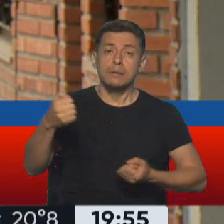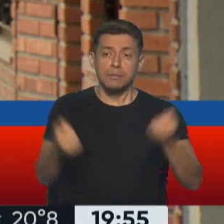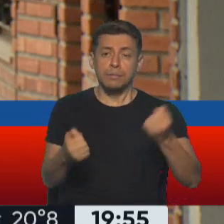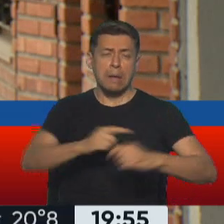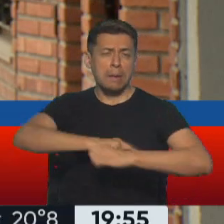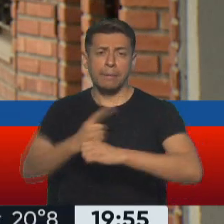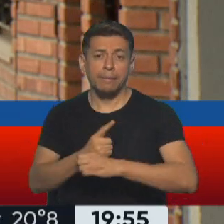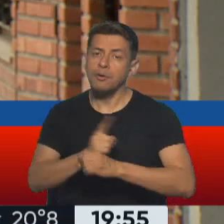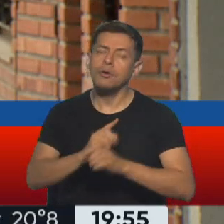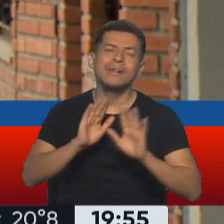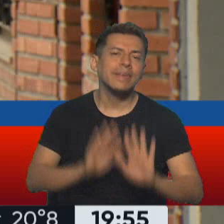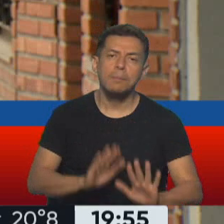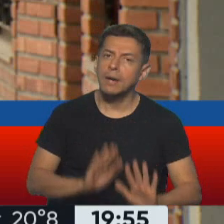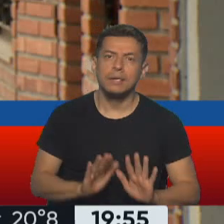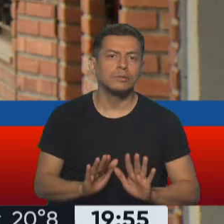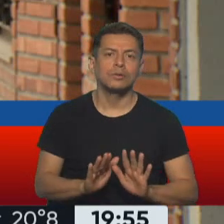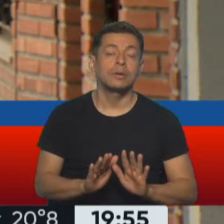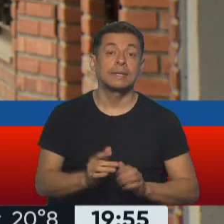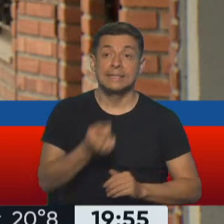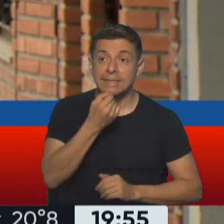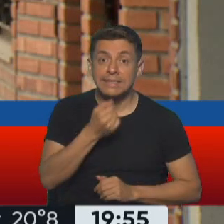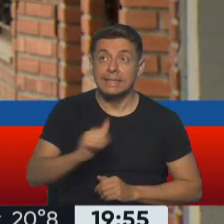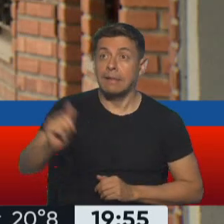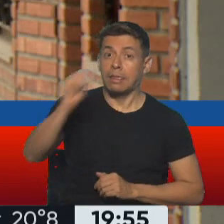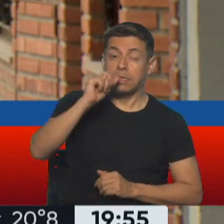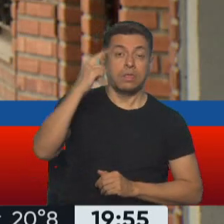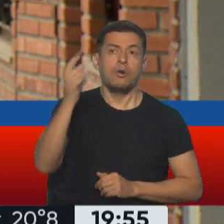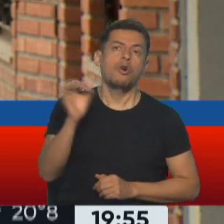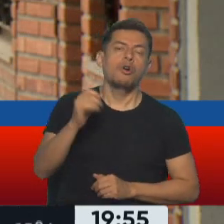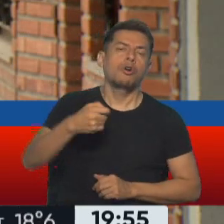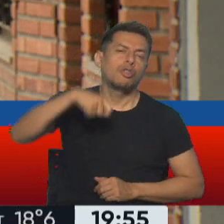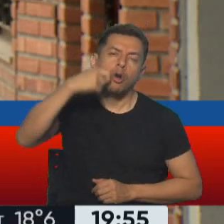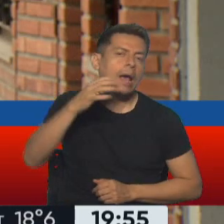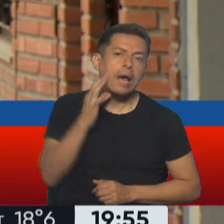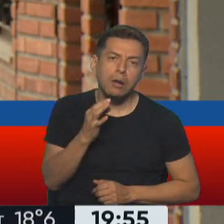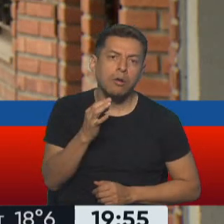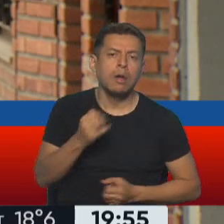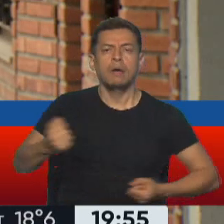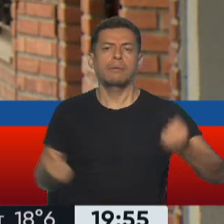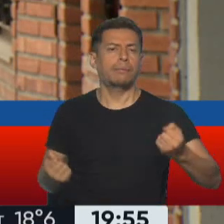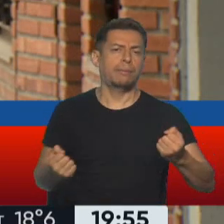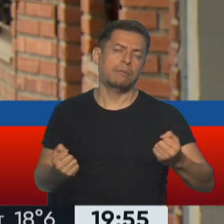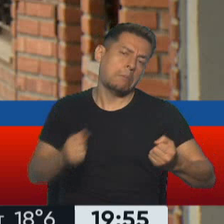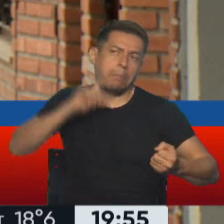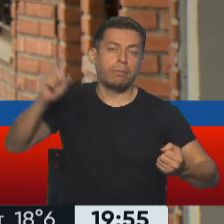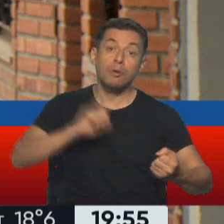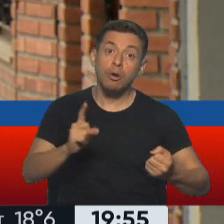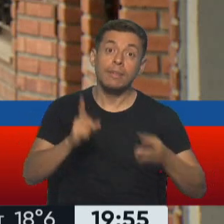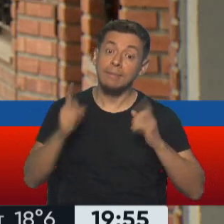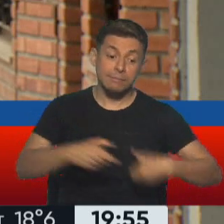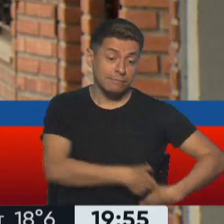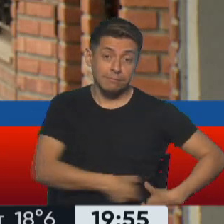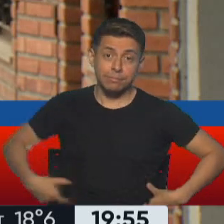hacerlo no hay que conducir si se tomó alcohol o cualquier tipo de drogas que hay que usar los cinturones de seguridad en todos